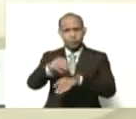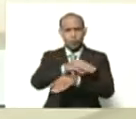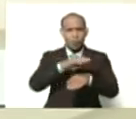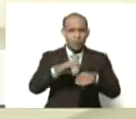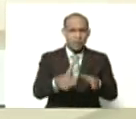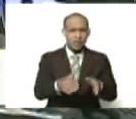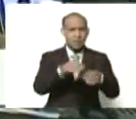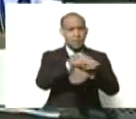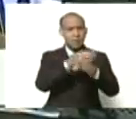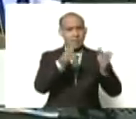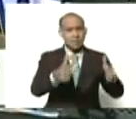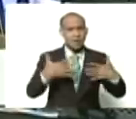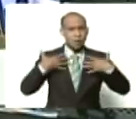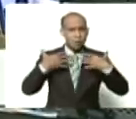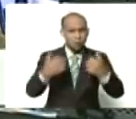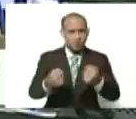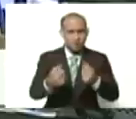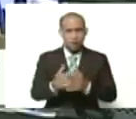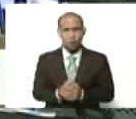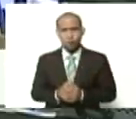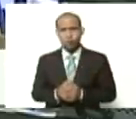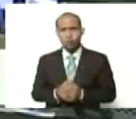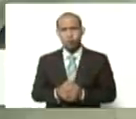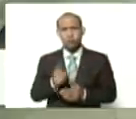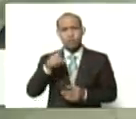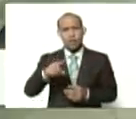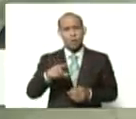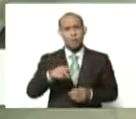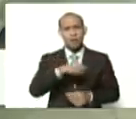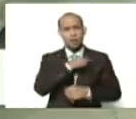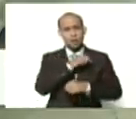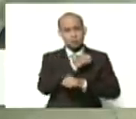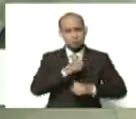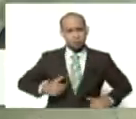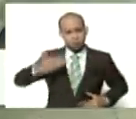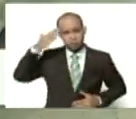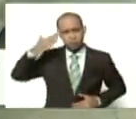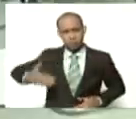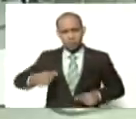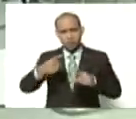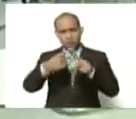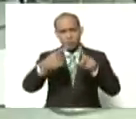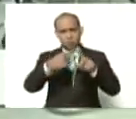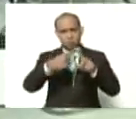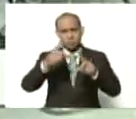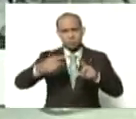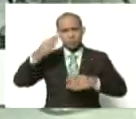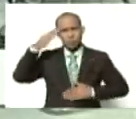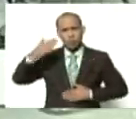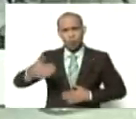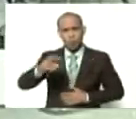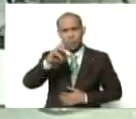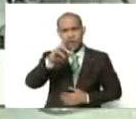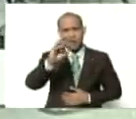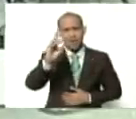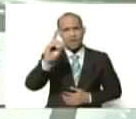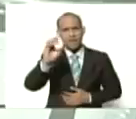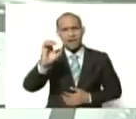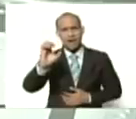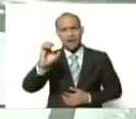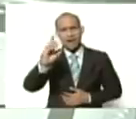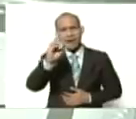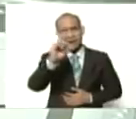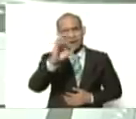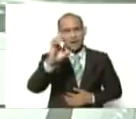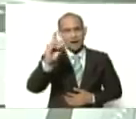Popular para la Salud, también a través de nuestra Fuerza Armada. Aquí me acompaña el Mayor General Moreno Martínez, comandante de la REDI, me acompaña el General